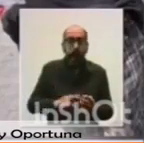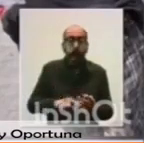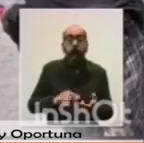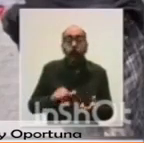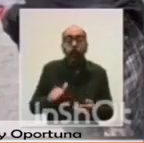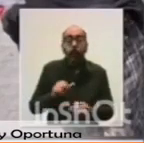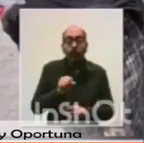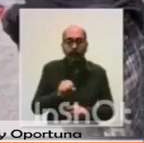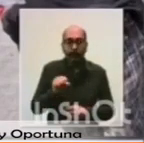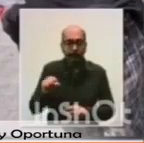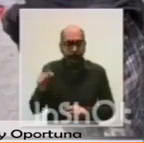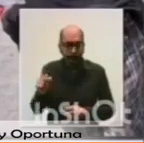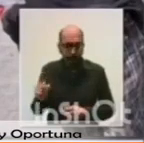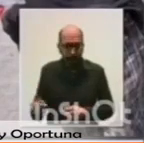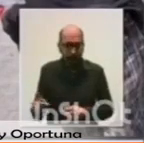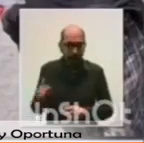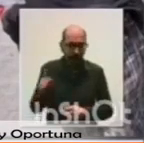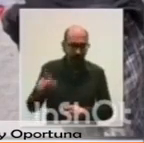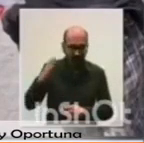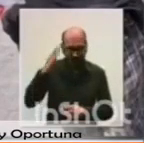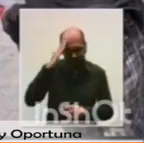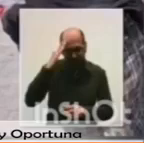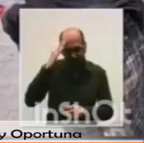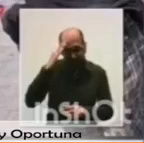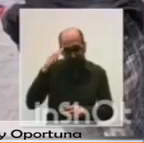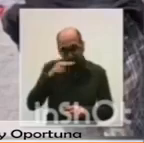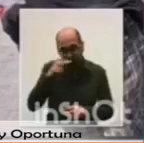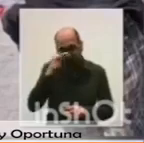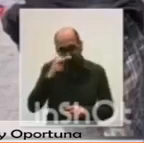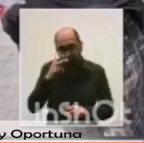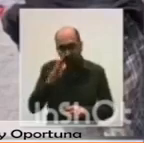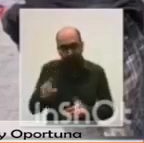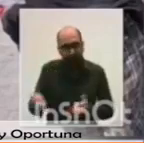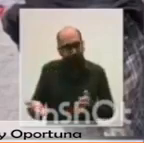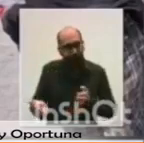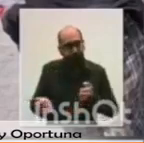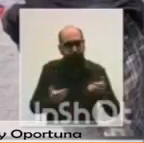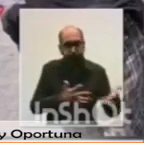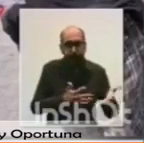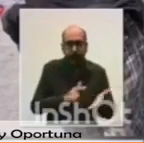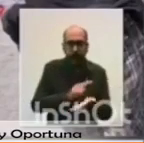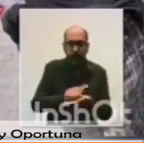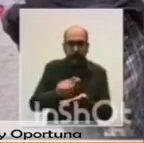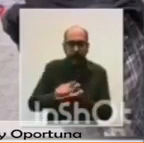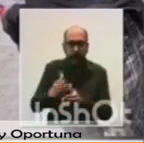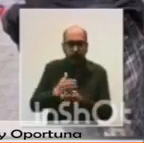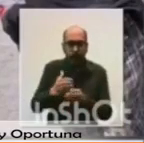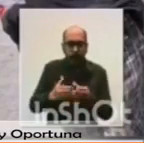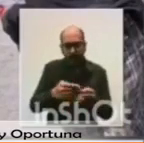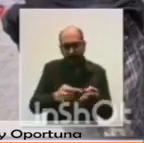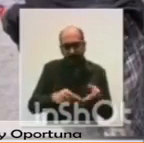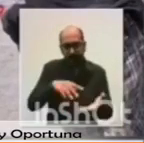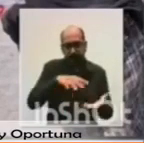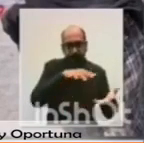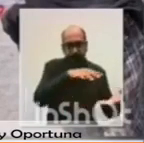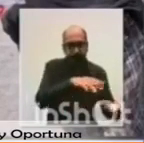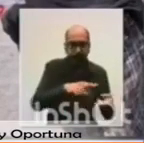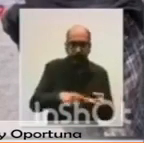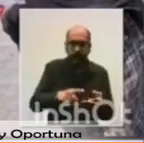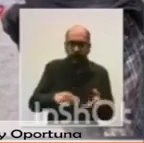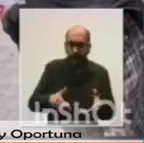de Seguridad Pública también han hecho llegar kits de limpieza para la recuperación de caminos y espacios